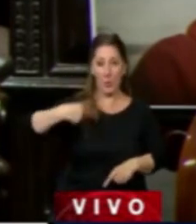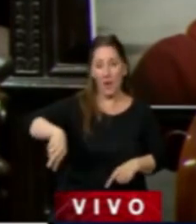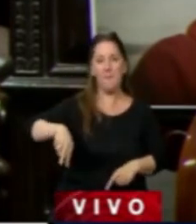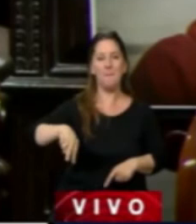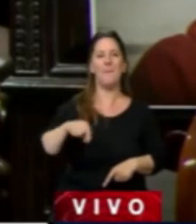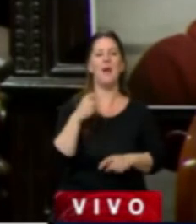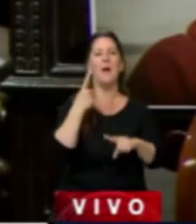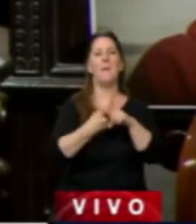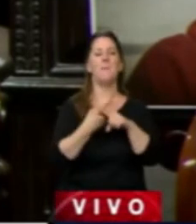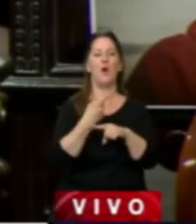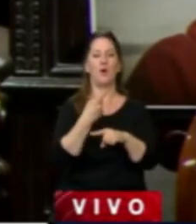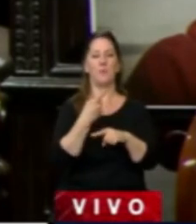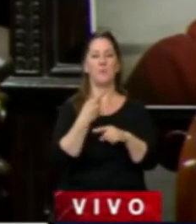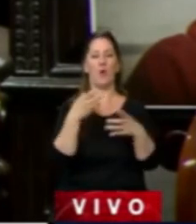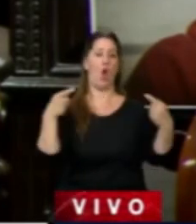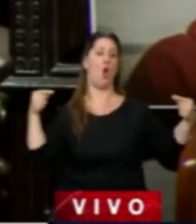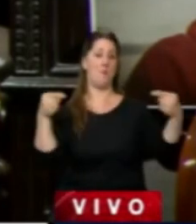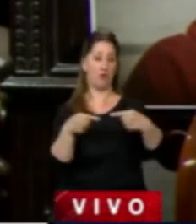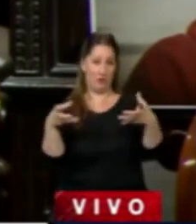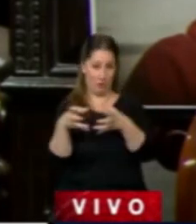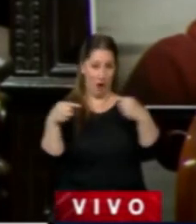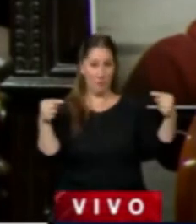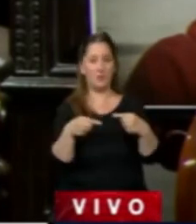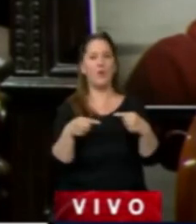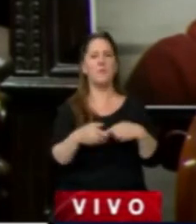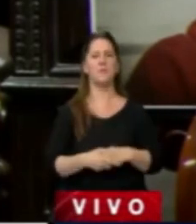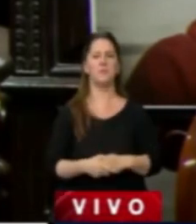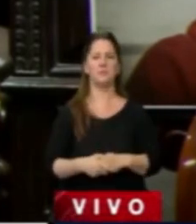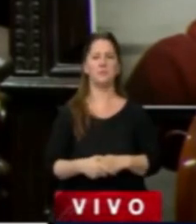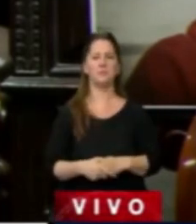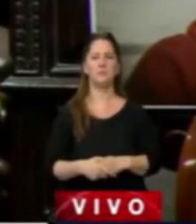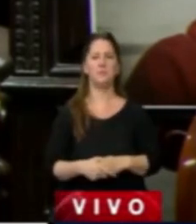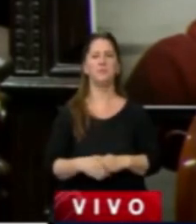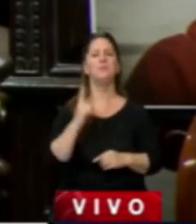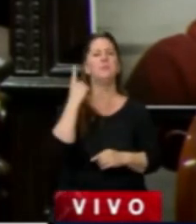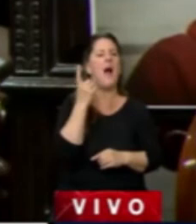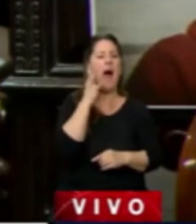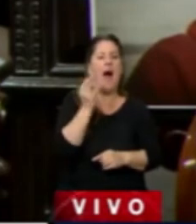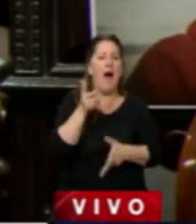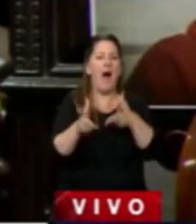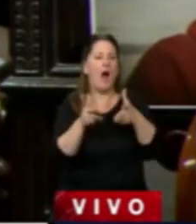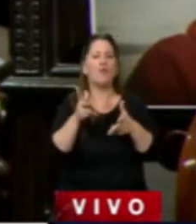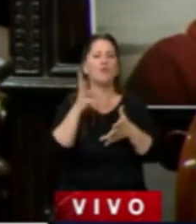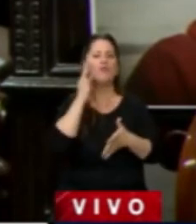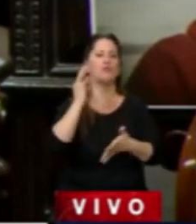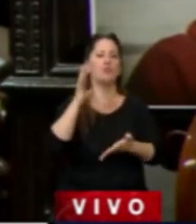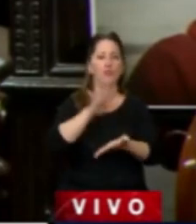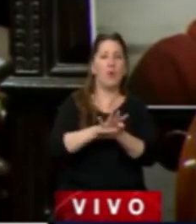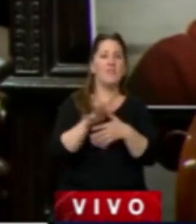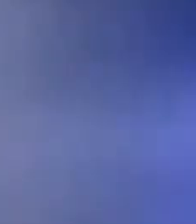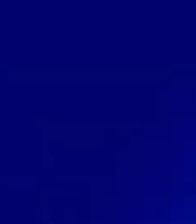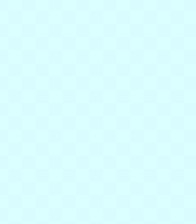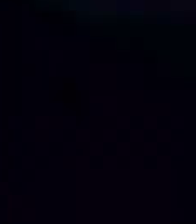por parte de la bancada opositora no haya habido una sola referencia en torno a lo que